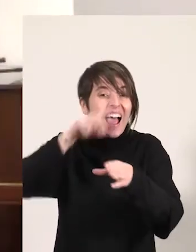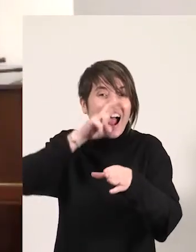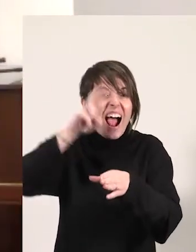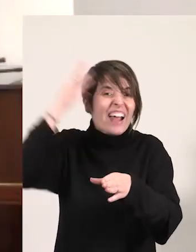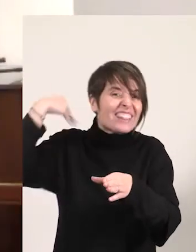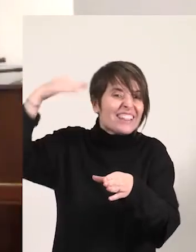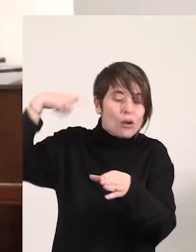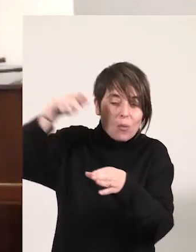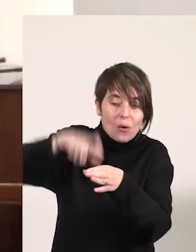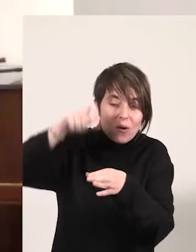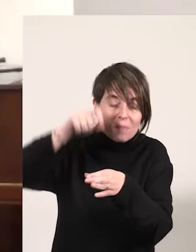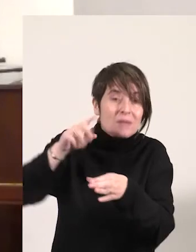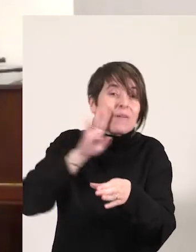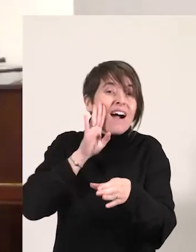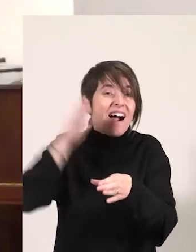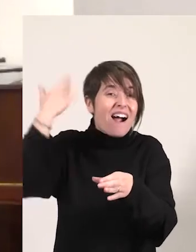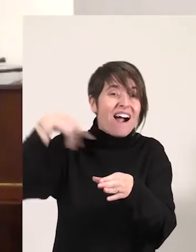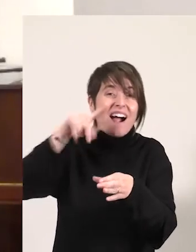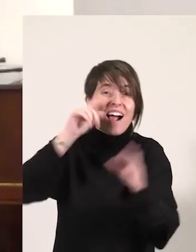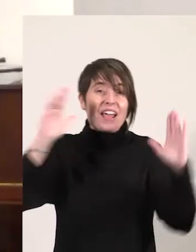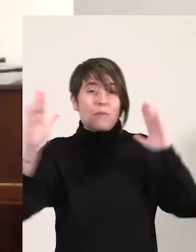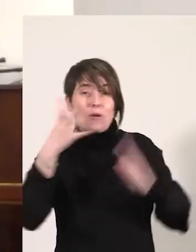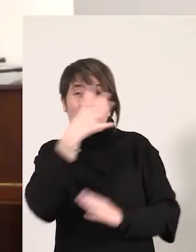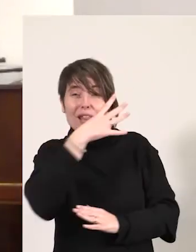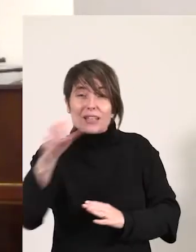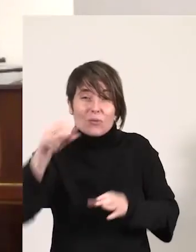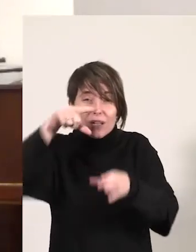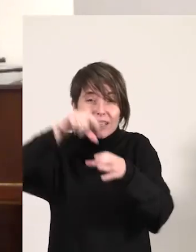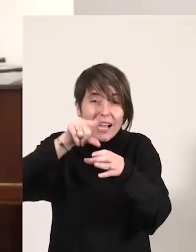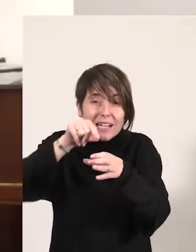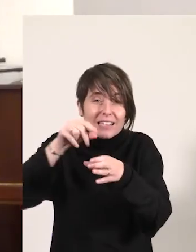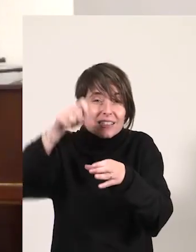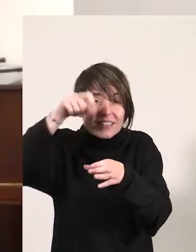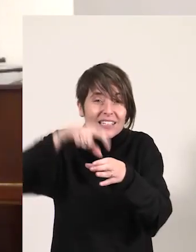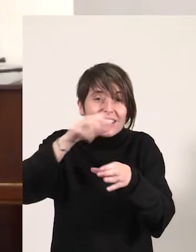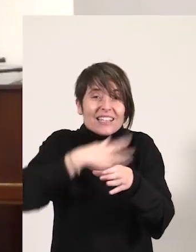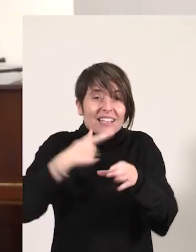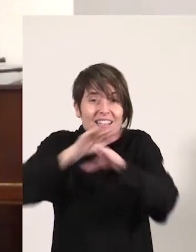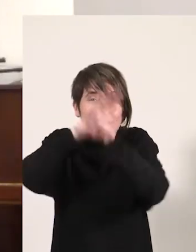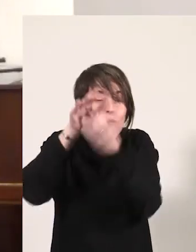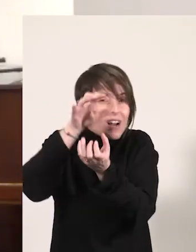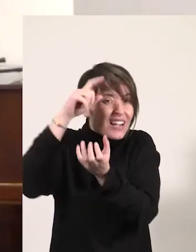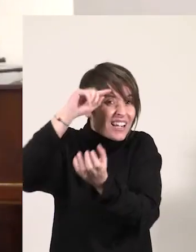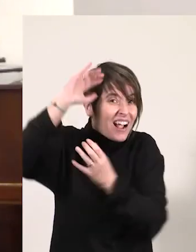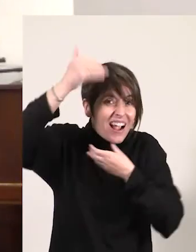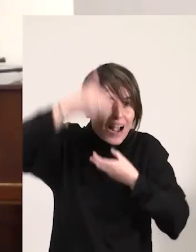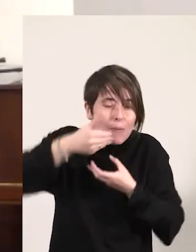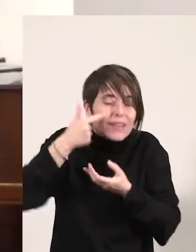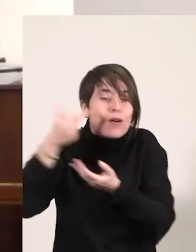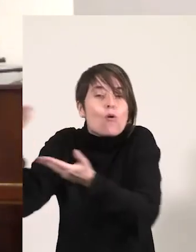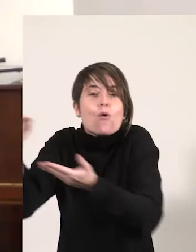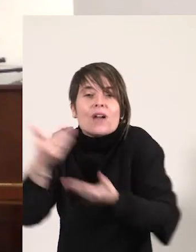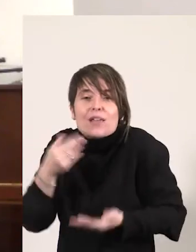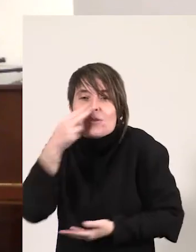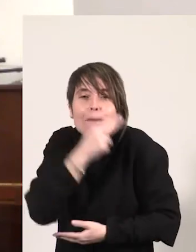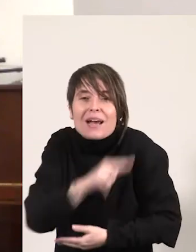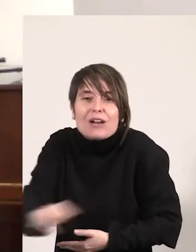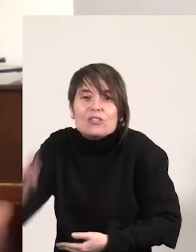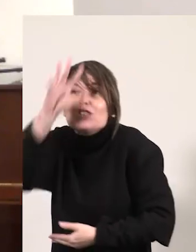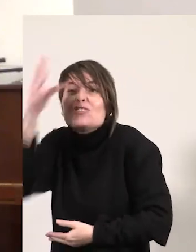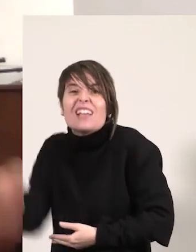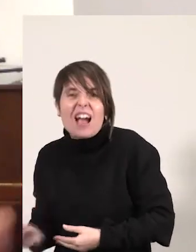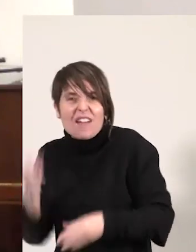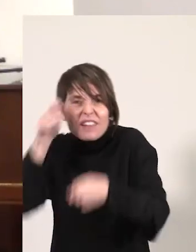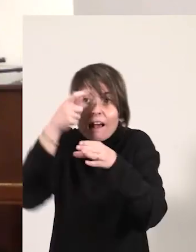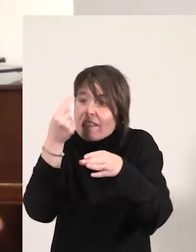viene de las huchas del Domun y seguramente muchísimo más atrás, esas huchas del Domun de los años 50 que eran como cabecitas de personas del sur del mundo, ¿no?